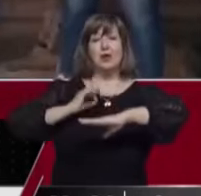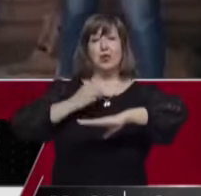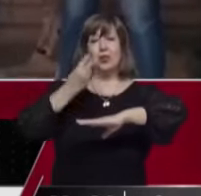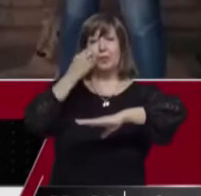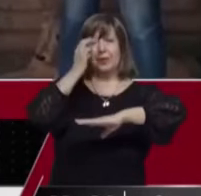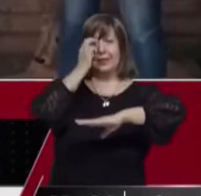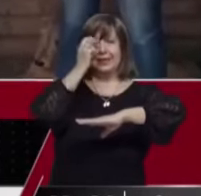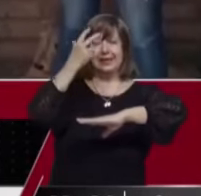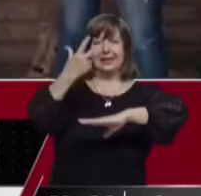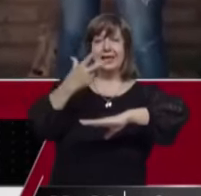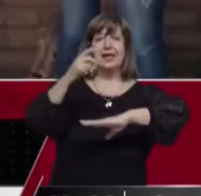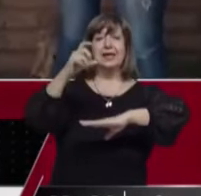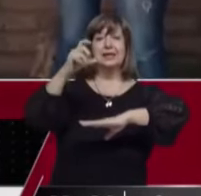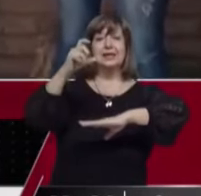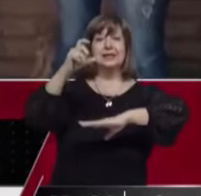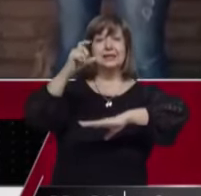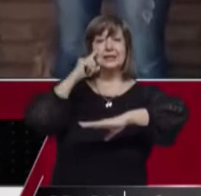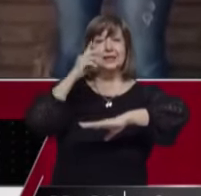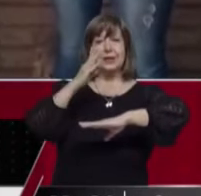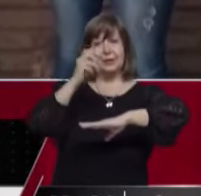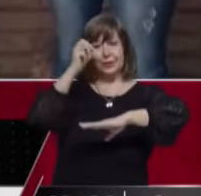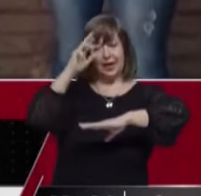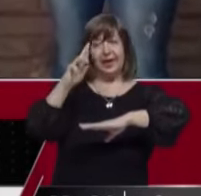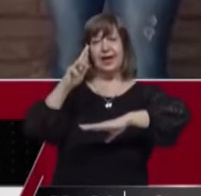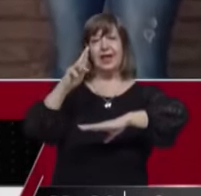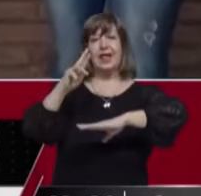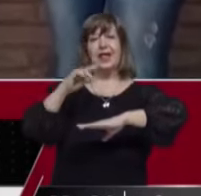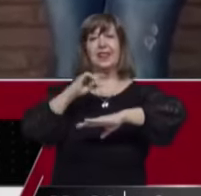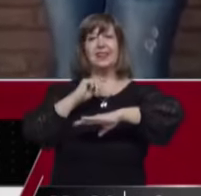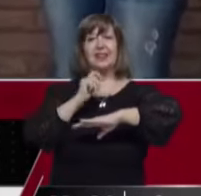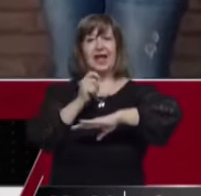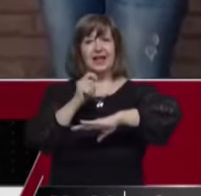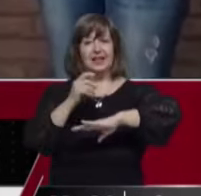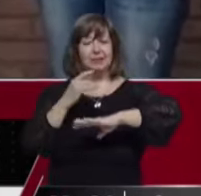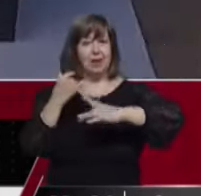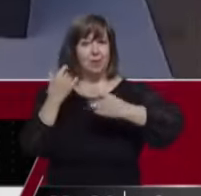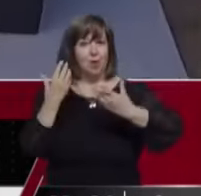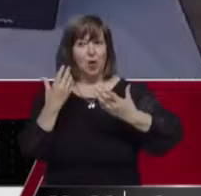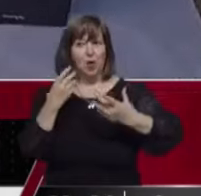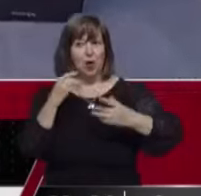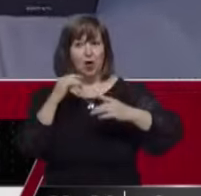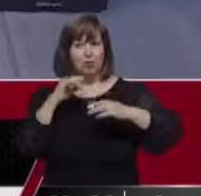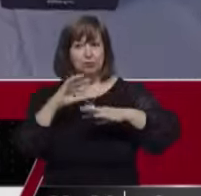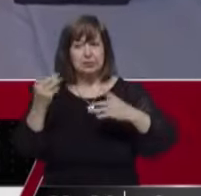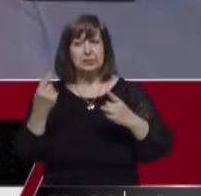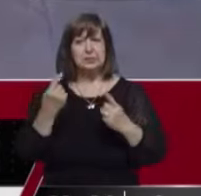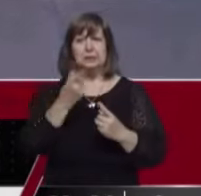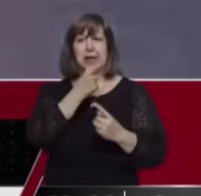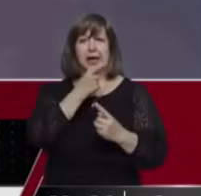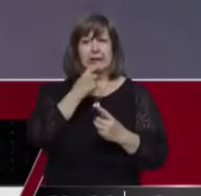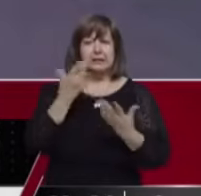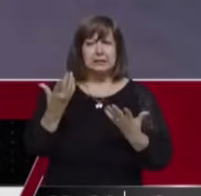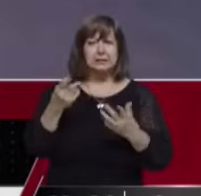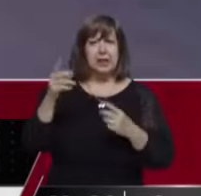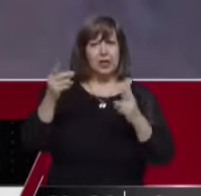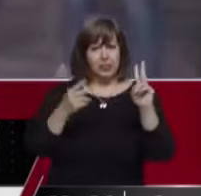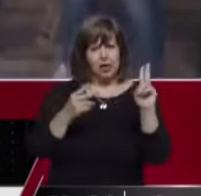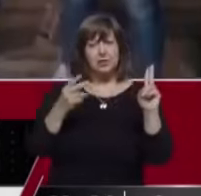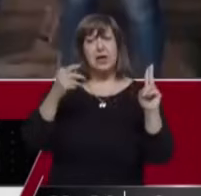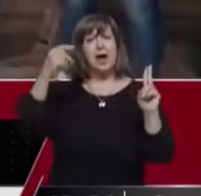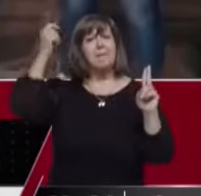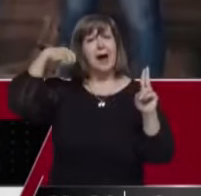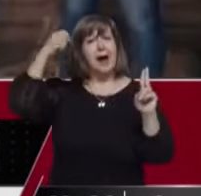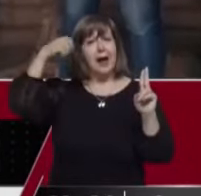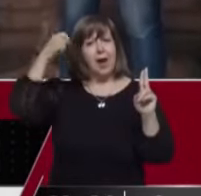2023. ¿En qué consistía? Bueno, en que estas mujeres tendrían una relación con un hombre de nacionalidad paraguaya que